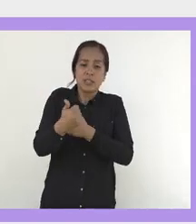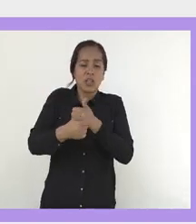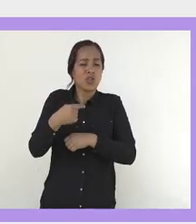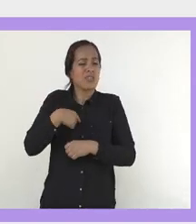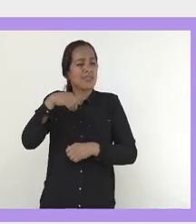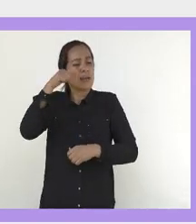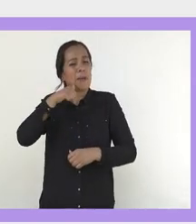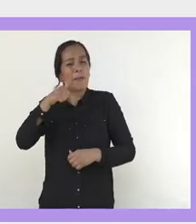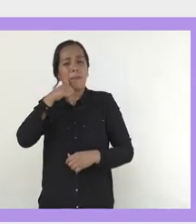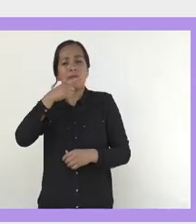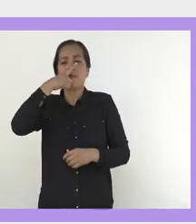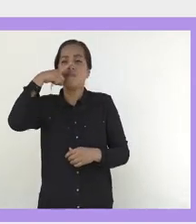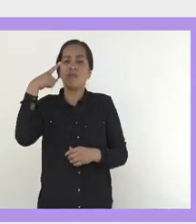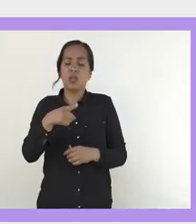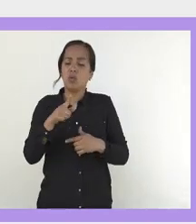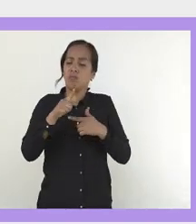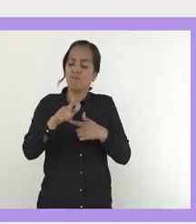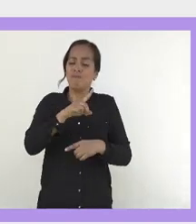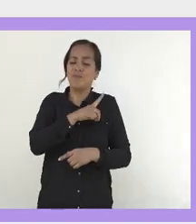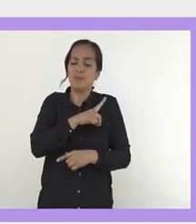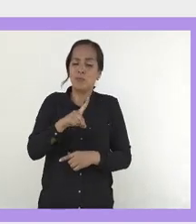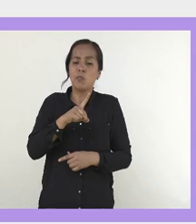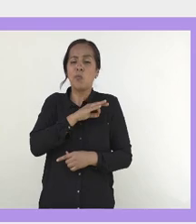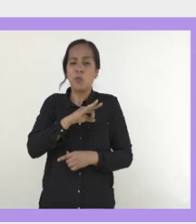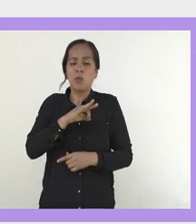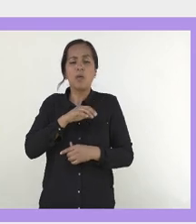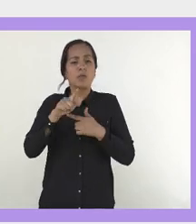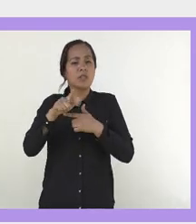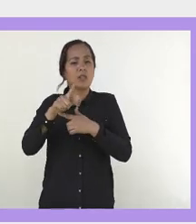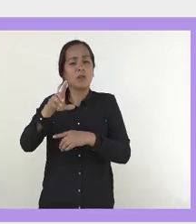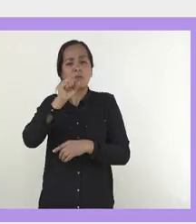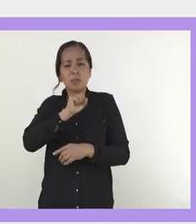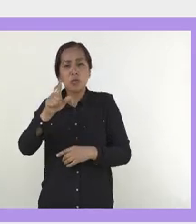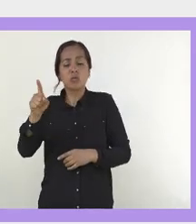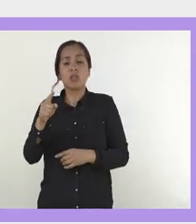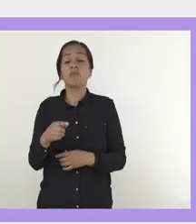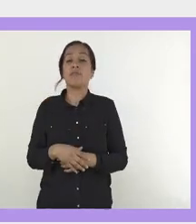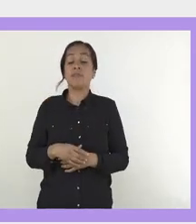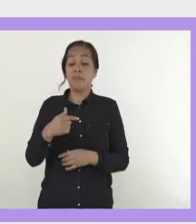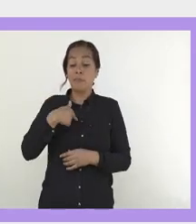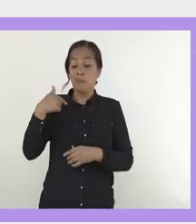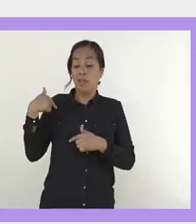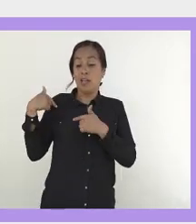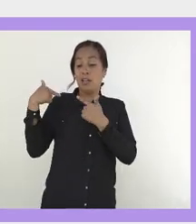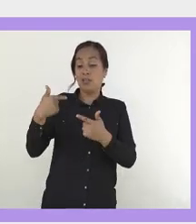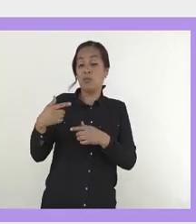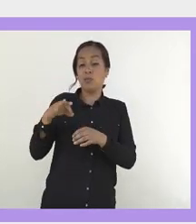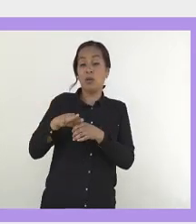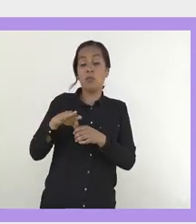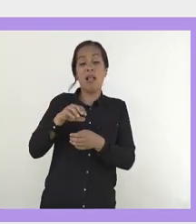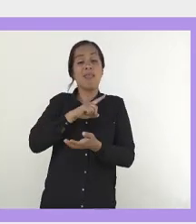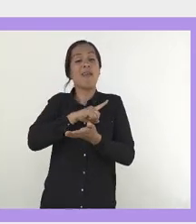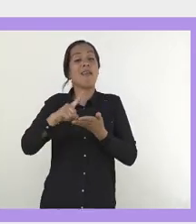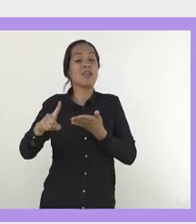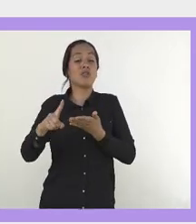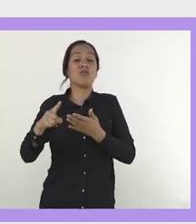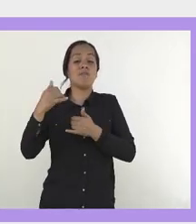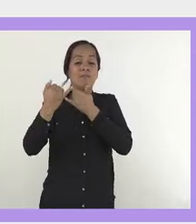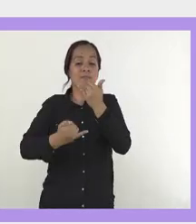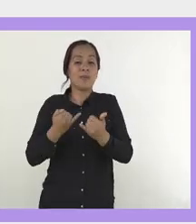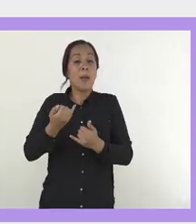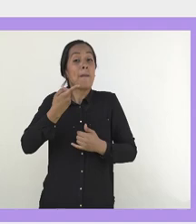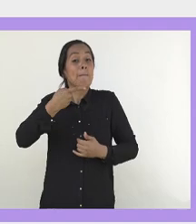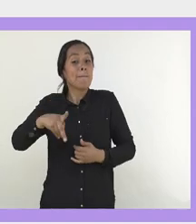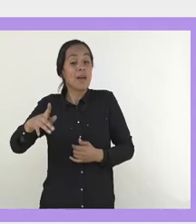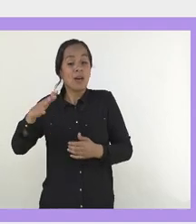digo todo el tiempo sí mi generación luchamos por el derecho a jugar eso ya se ganó pero hoy día tenemos que luchar